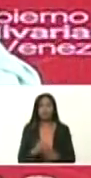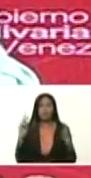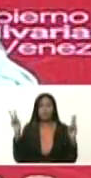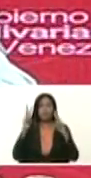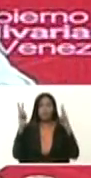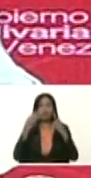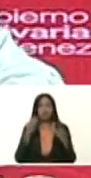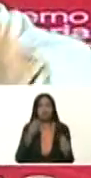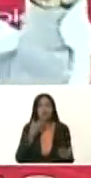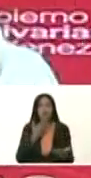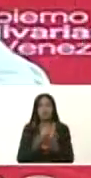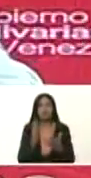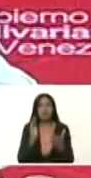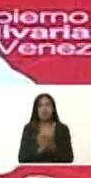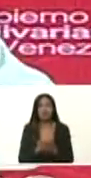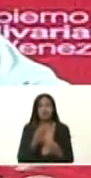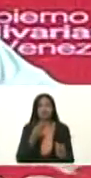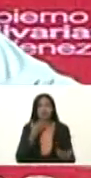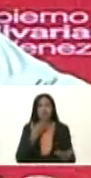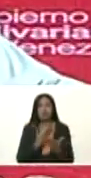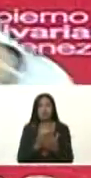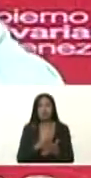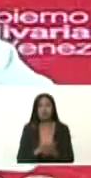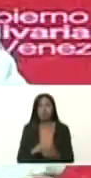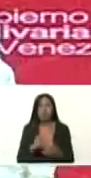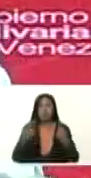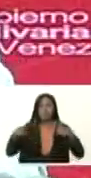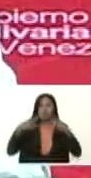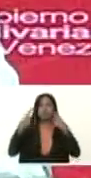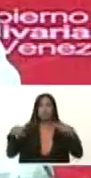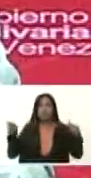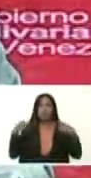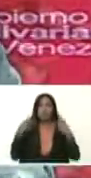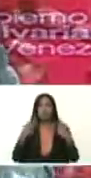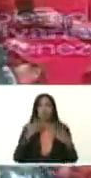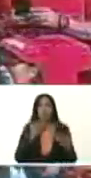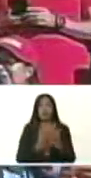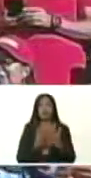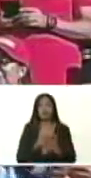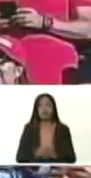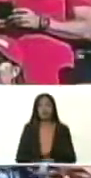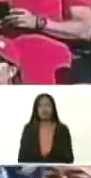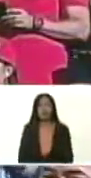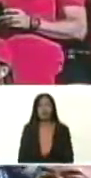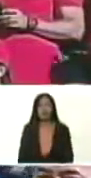¡Venceremos! Muchas gracias, camarada. Muchas gracias. ¡Música! Gracias.